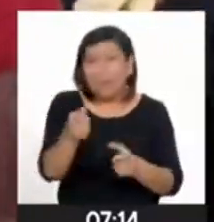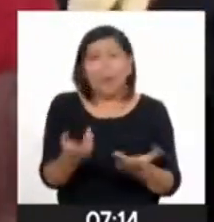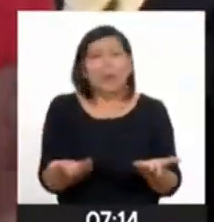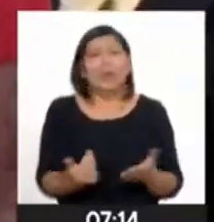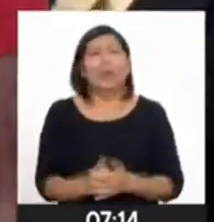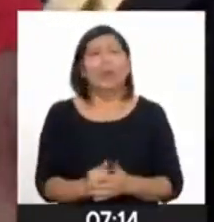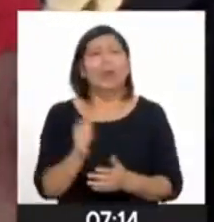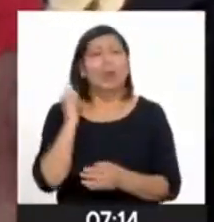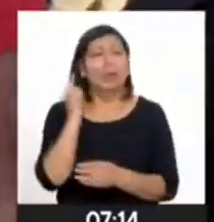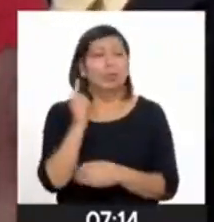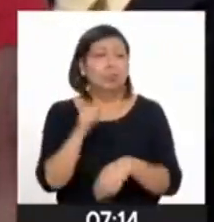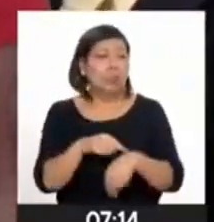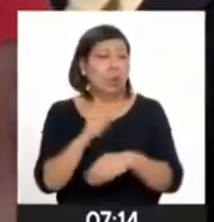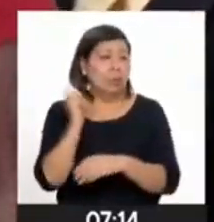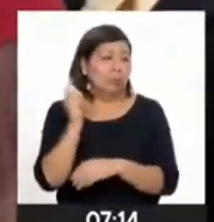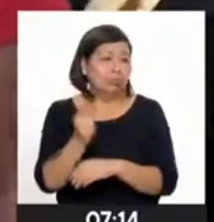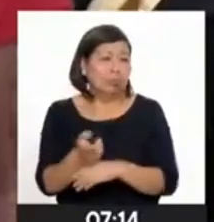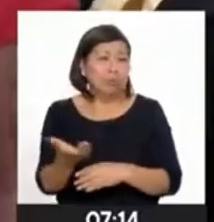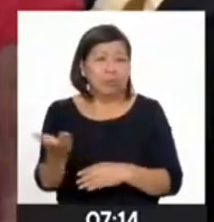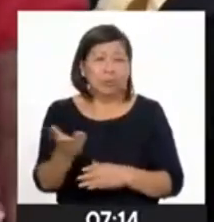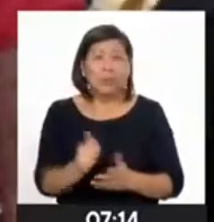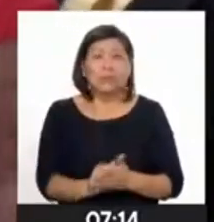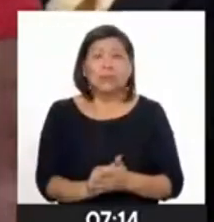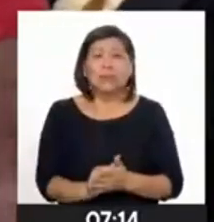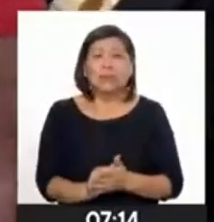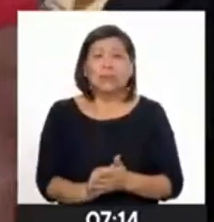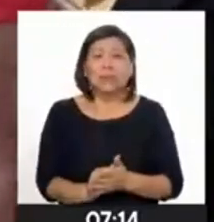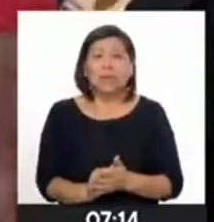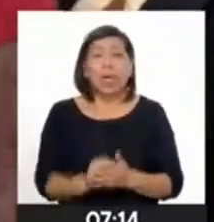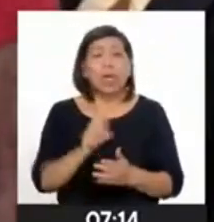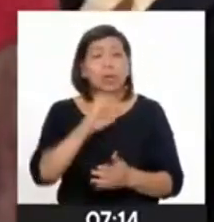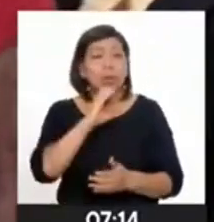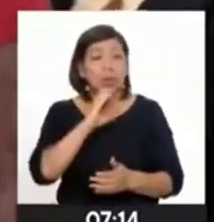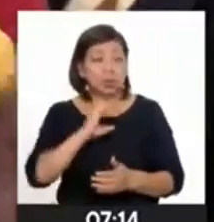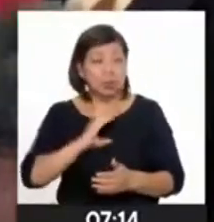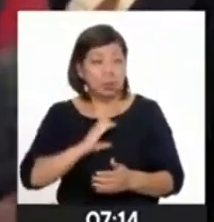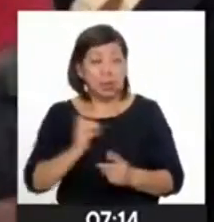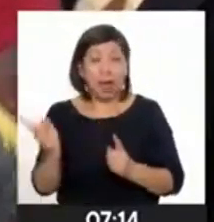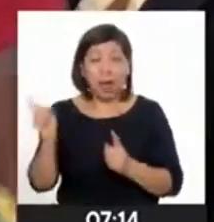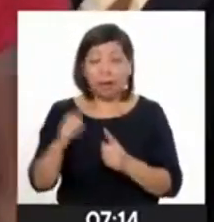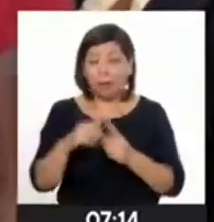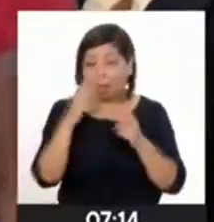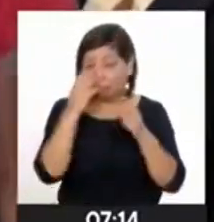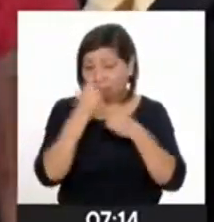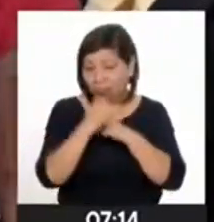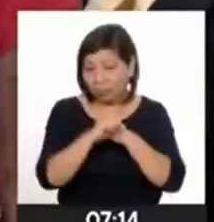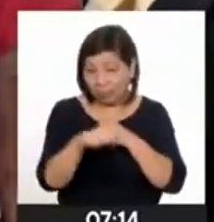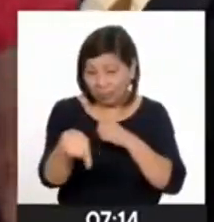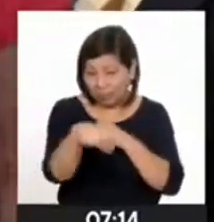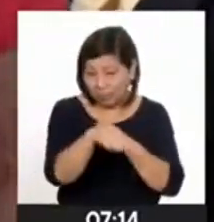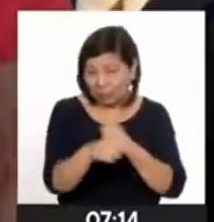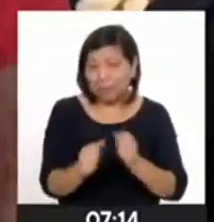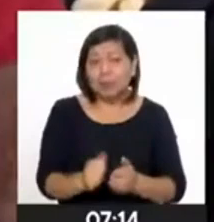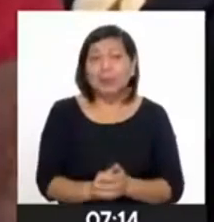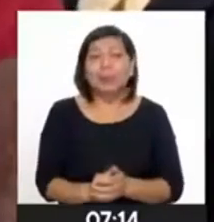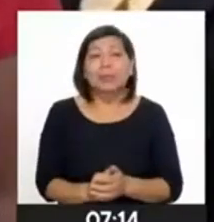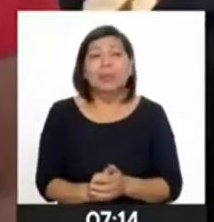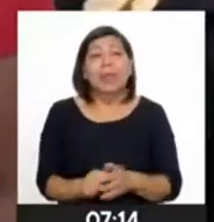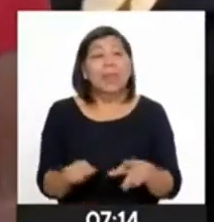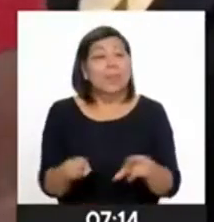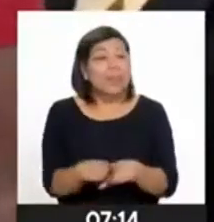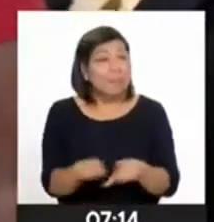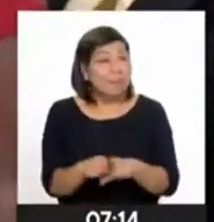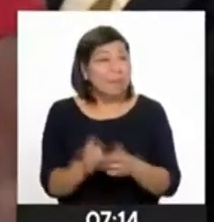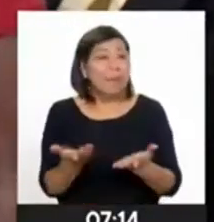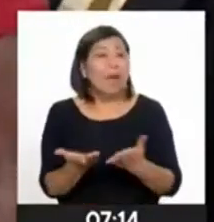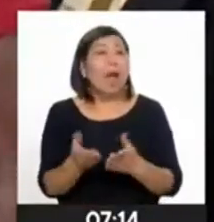durante toda la mañana, vamos a estar, como les digo, desde Chosica hasta San Martín de Porres, se pueden sumar en su franja. Y luego también